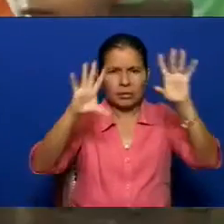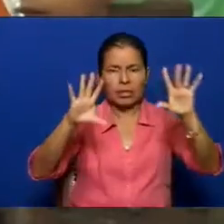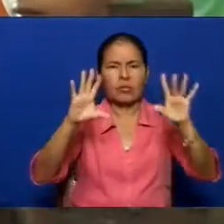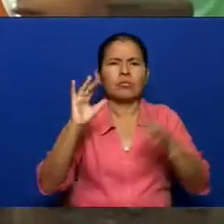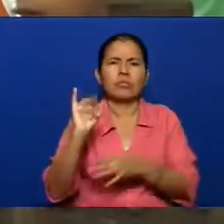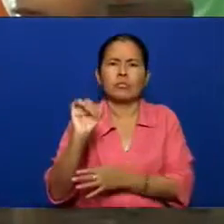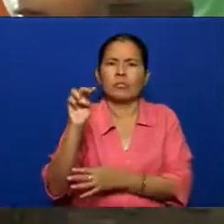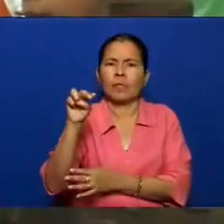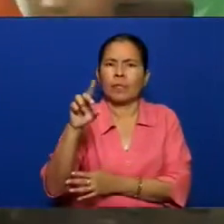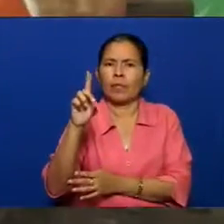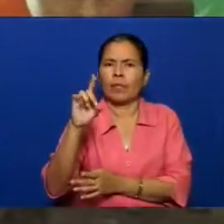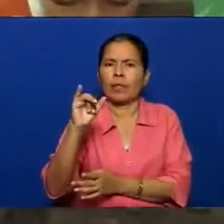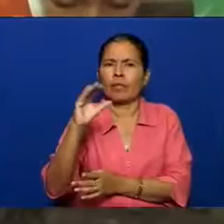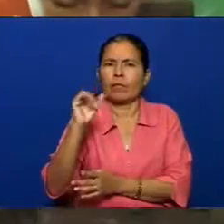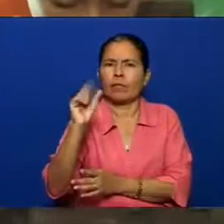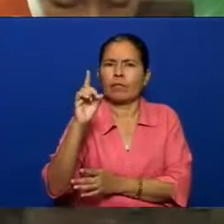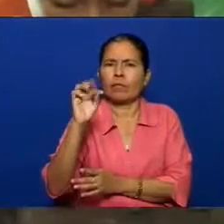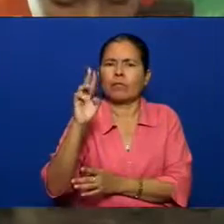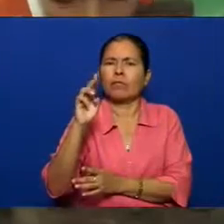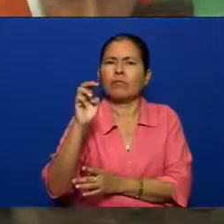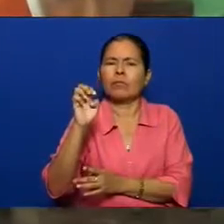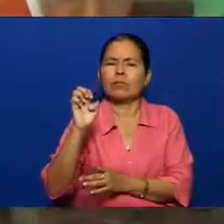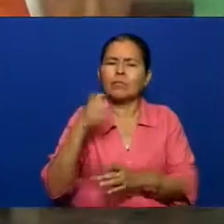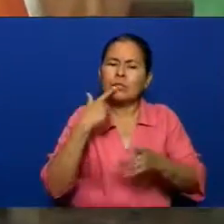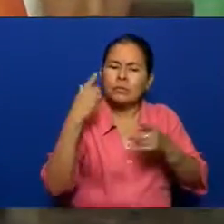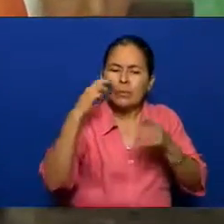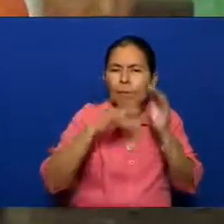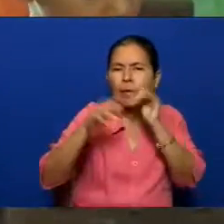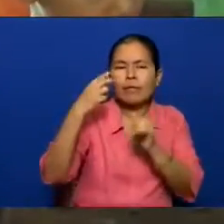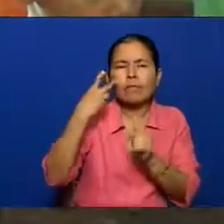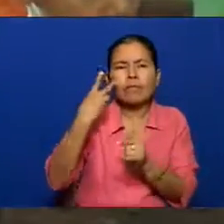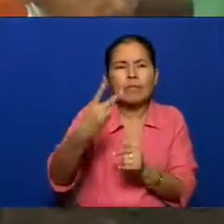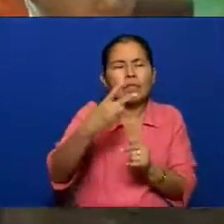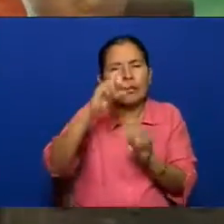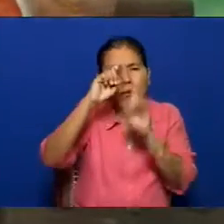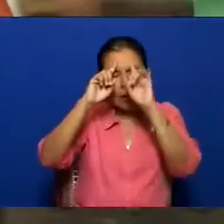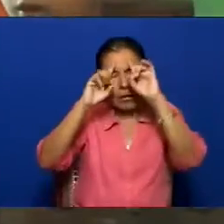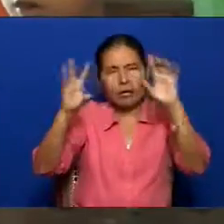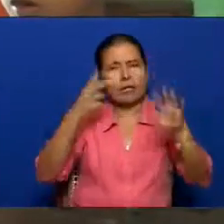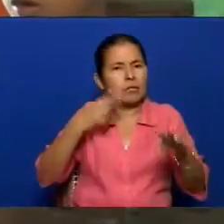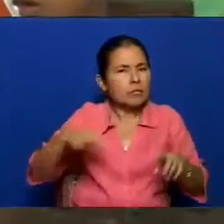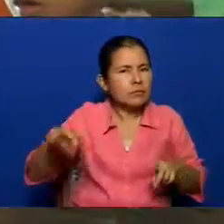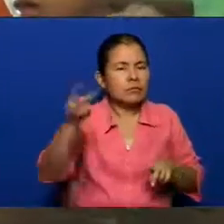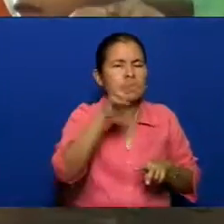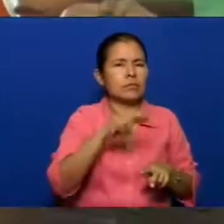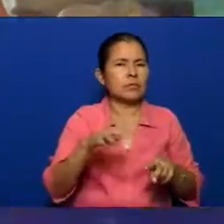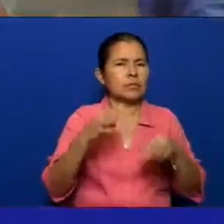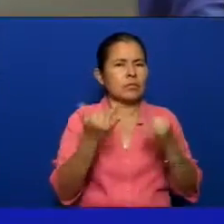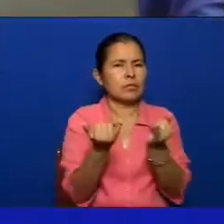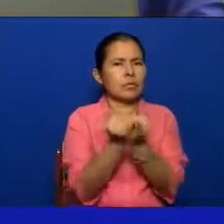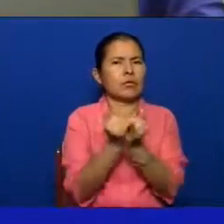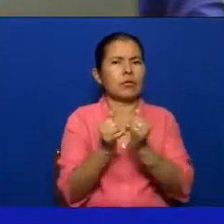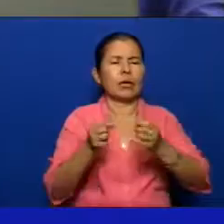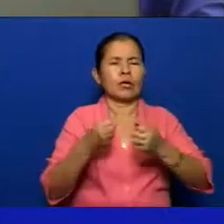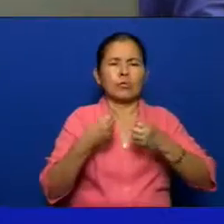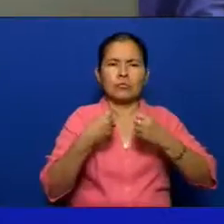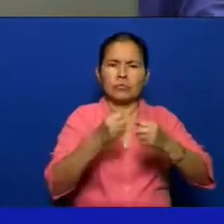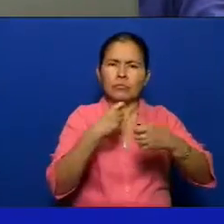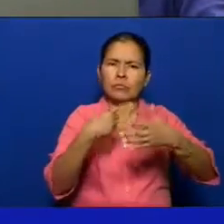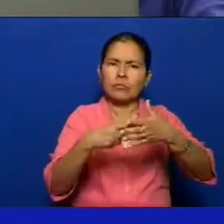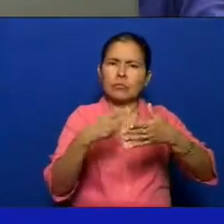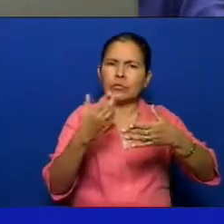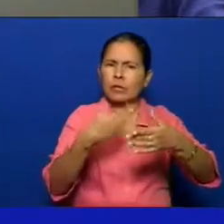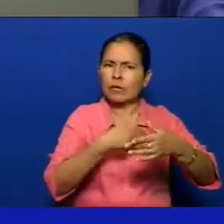estamos haciendo para lograr una mayor visibilidad, para lograr ir midiendo el impacto de lo que vamos